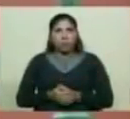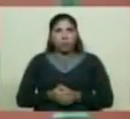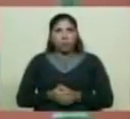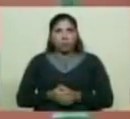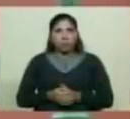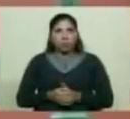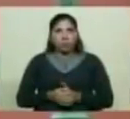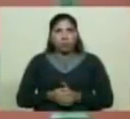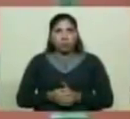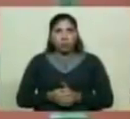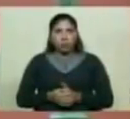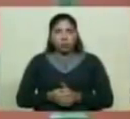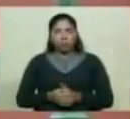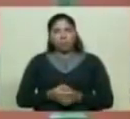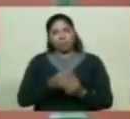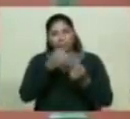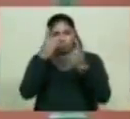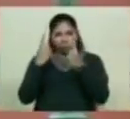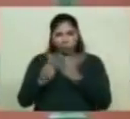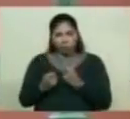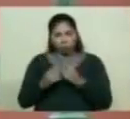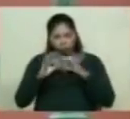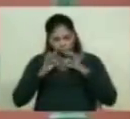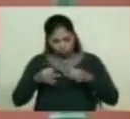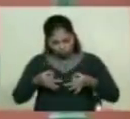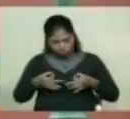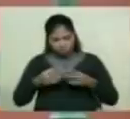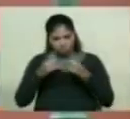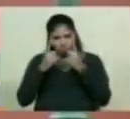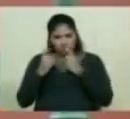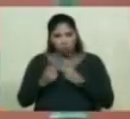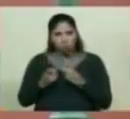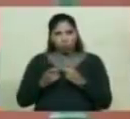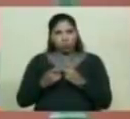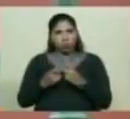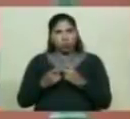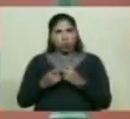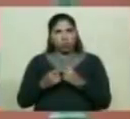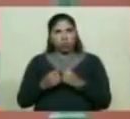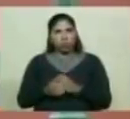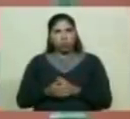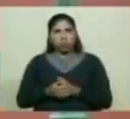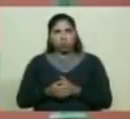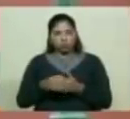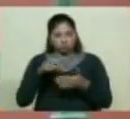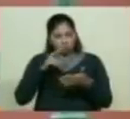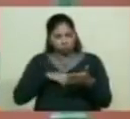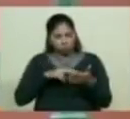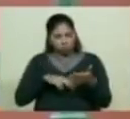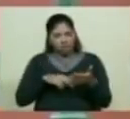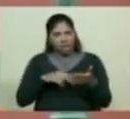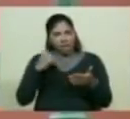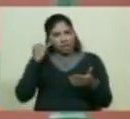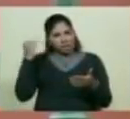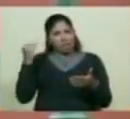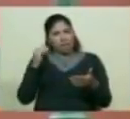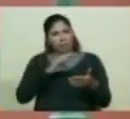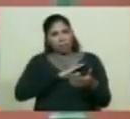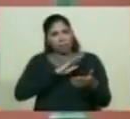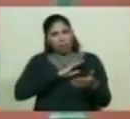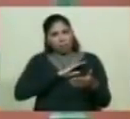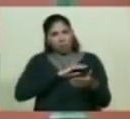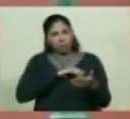hay que preguntarse cómo nos preguntaba chávez se parece más a este discurso a estas ideas al